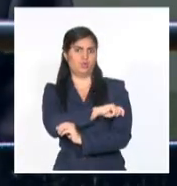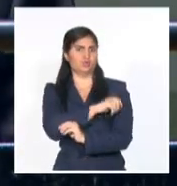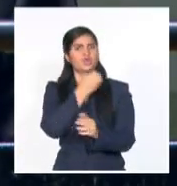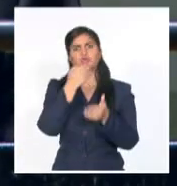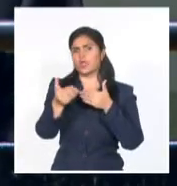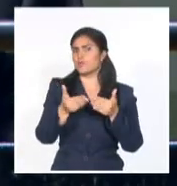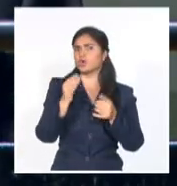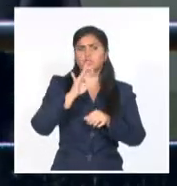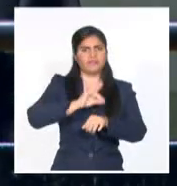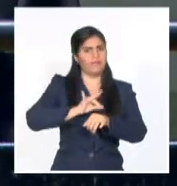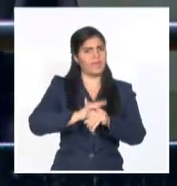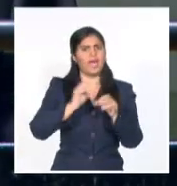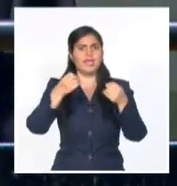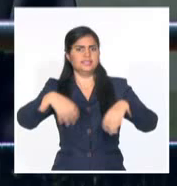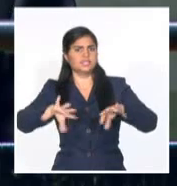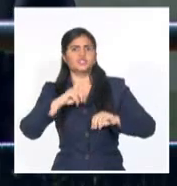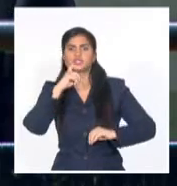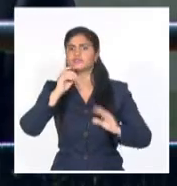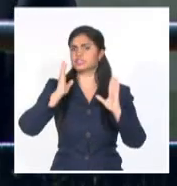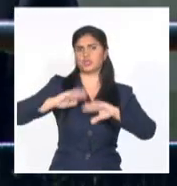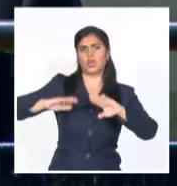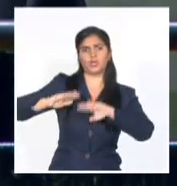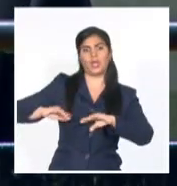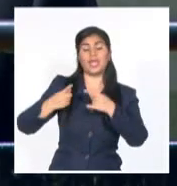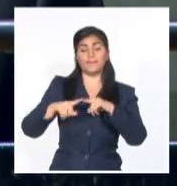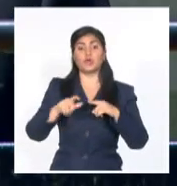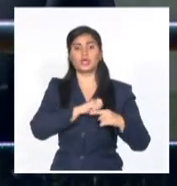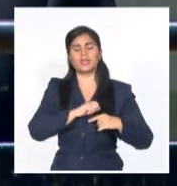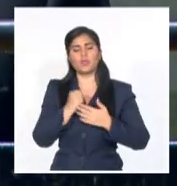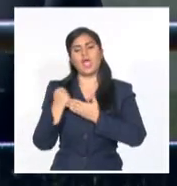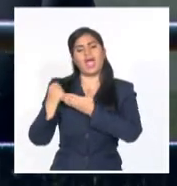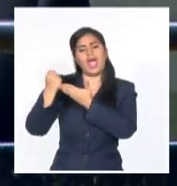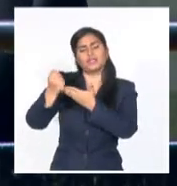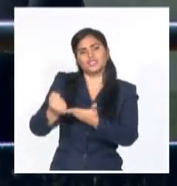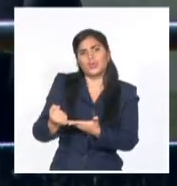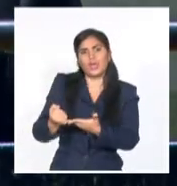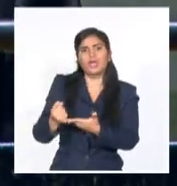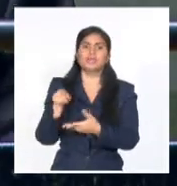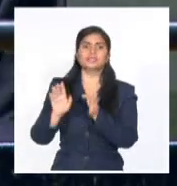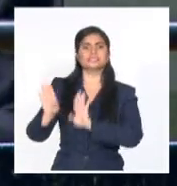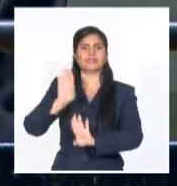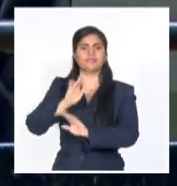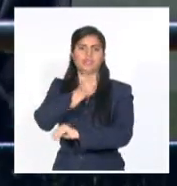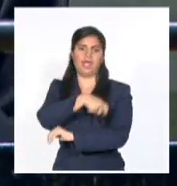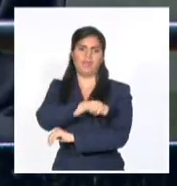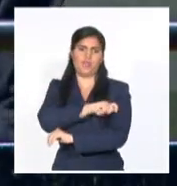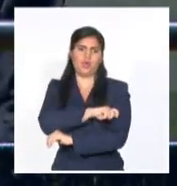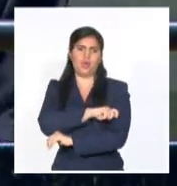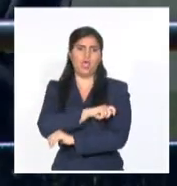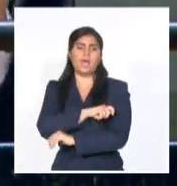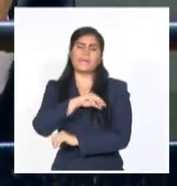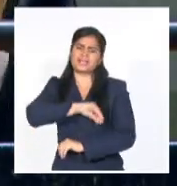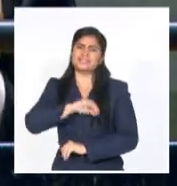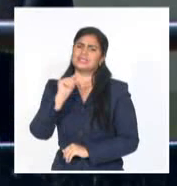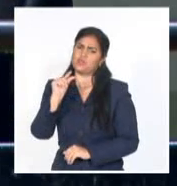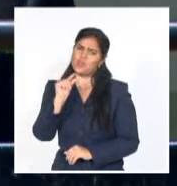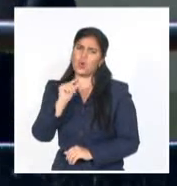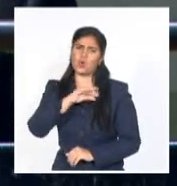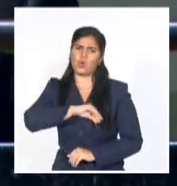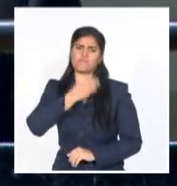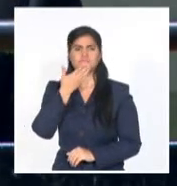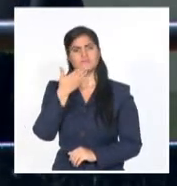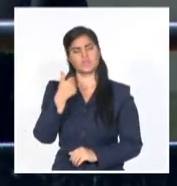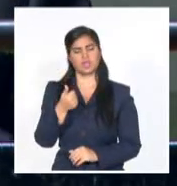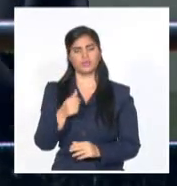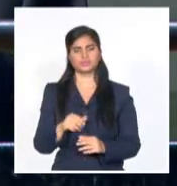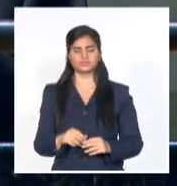circunstancias solo puede explicarse desde el esfuerzo gubernamental y colectivo de todo